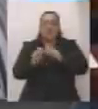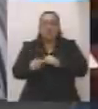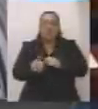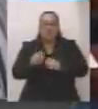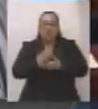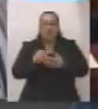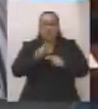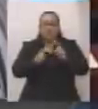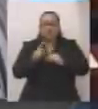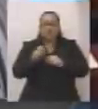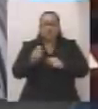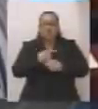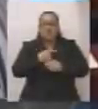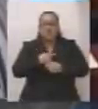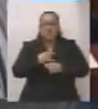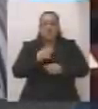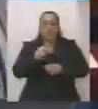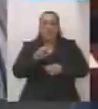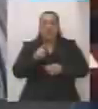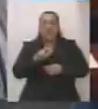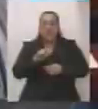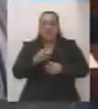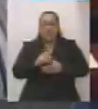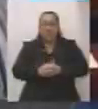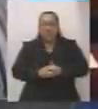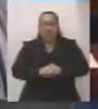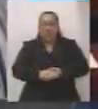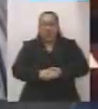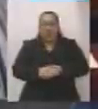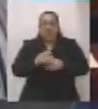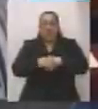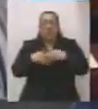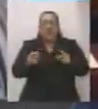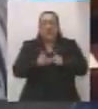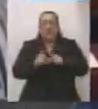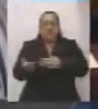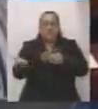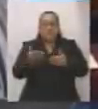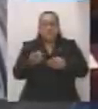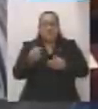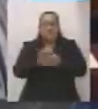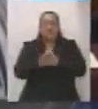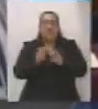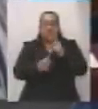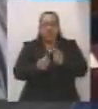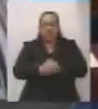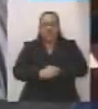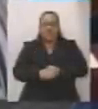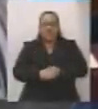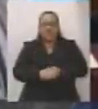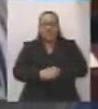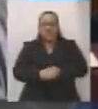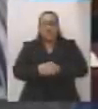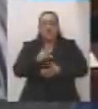principal del Centro de Investigaciones de la Universidad Pacífico. A saludar también la presencia de mis colegas congresistas, el